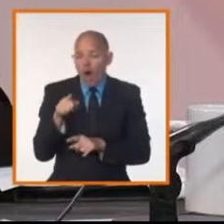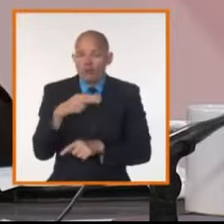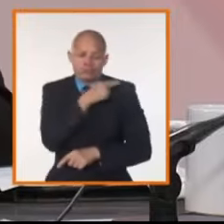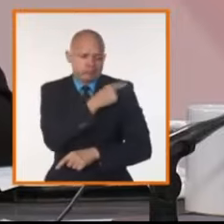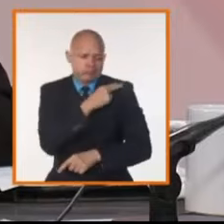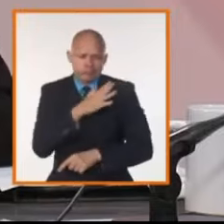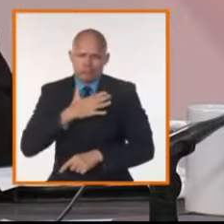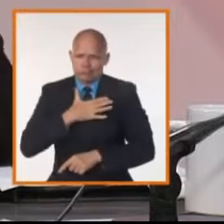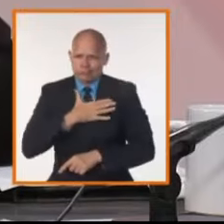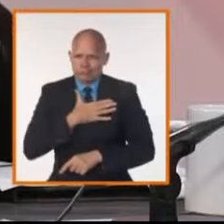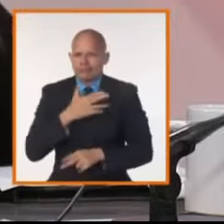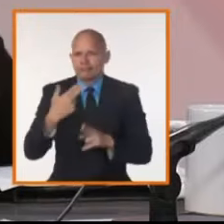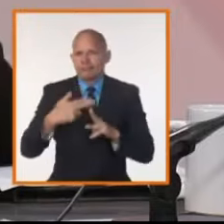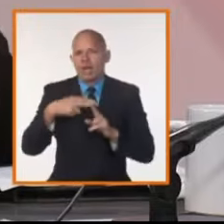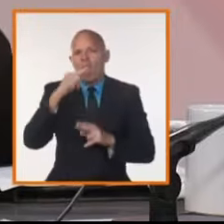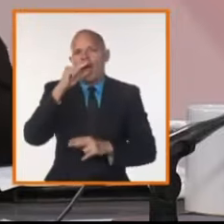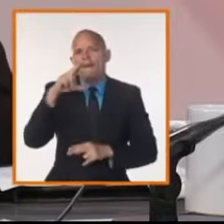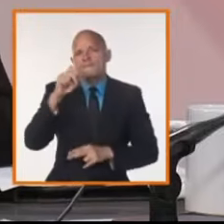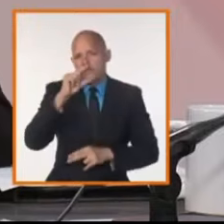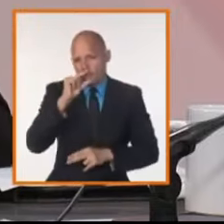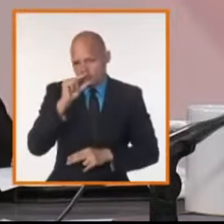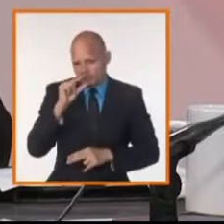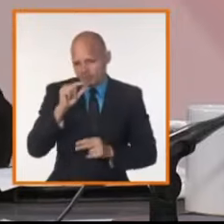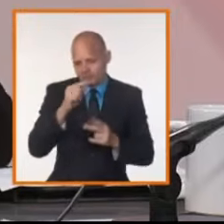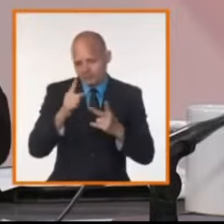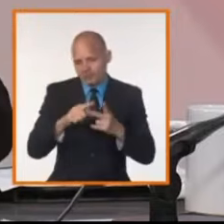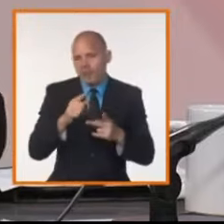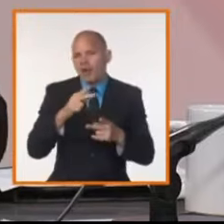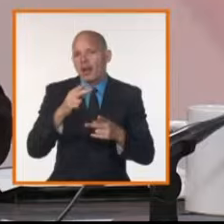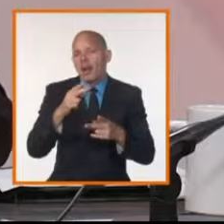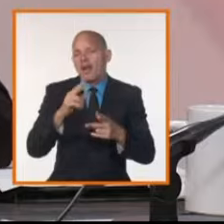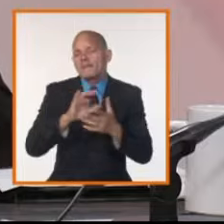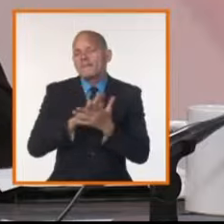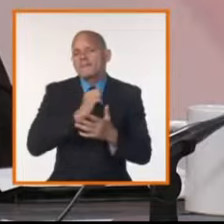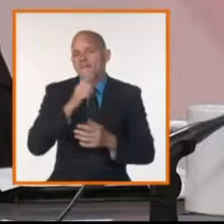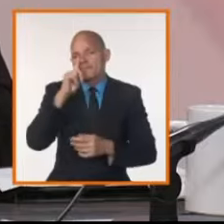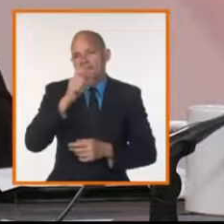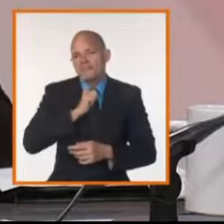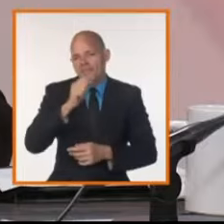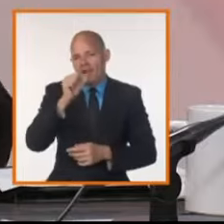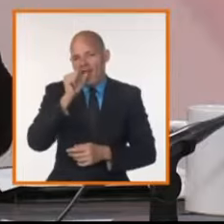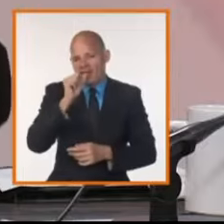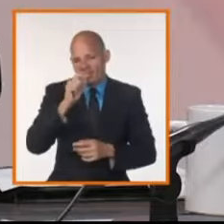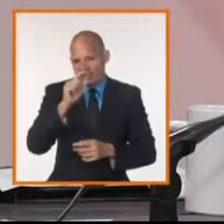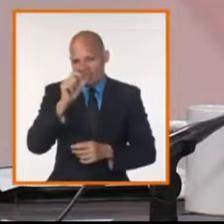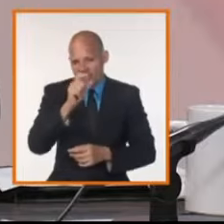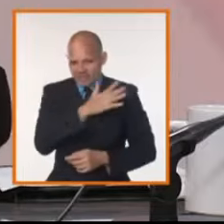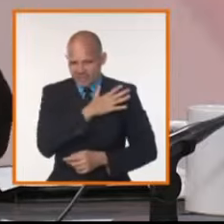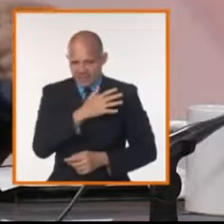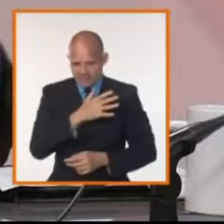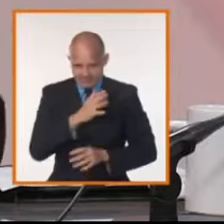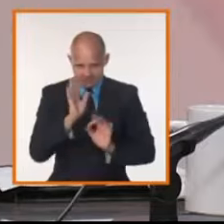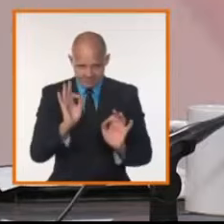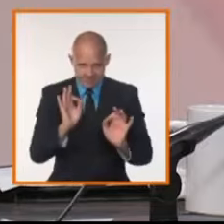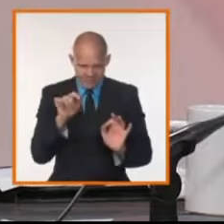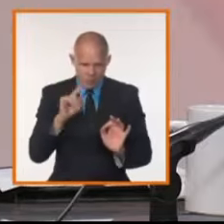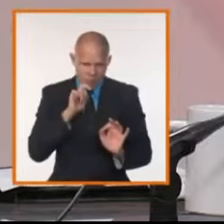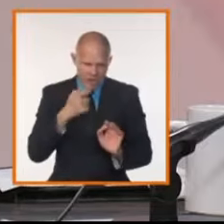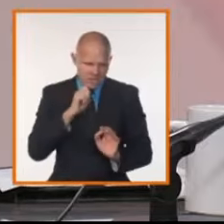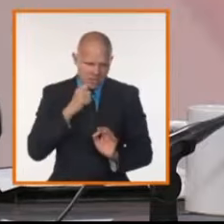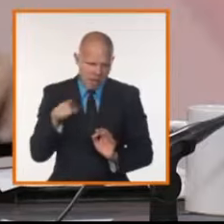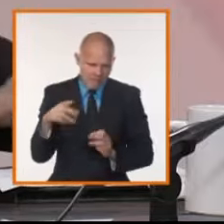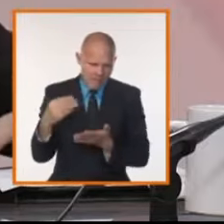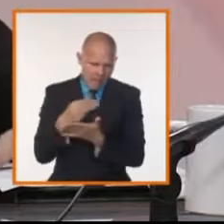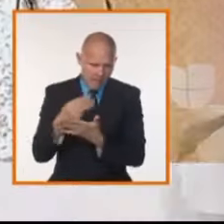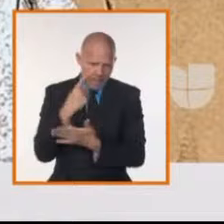Menéndez una de las figuras emblemáticas de la industria de la política antic buana en los Estados Unidos veamos este material para hablar sobre este